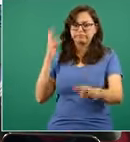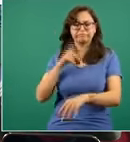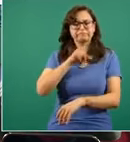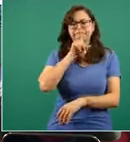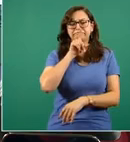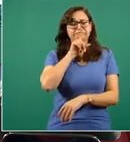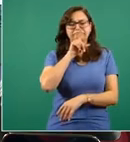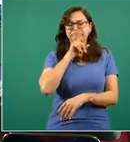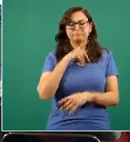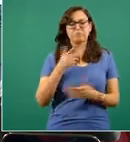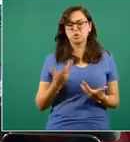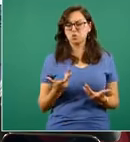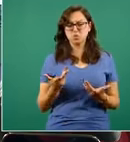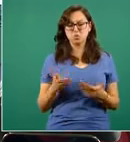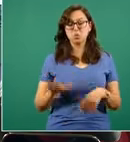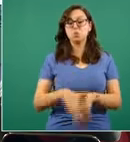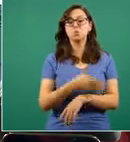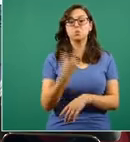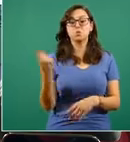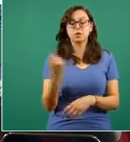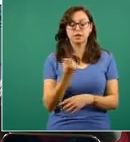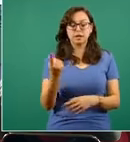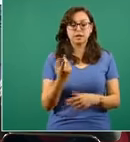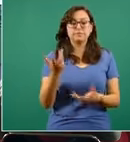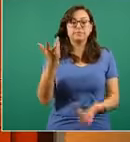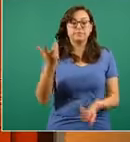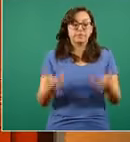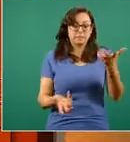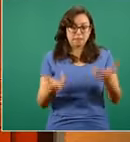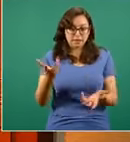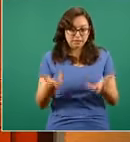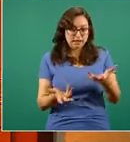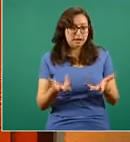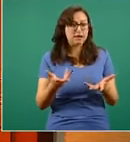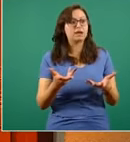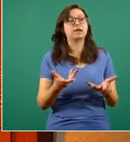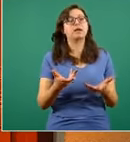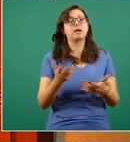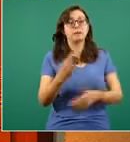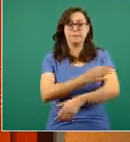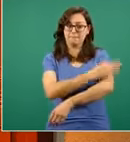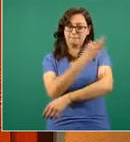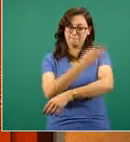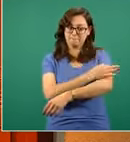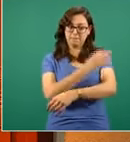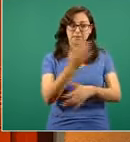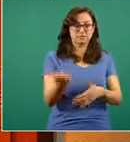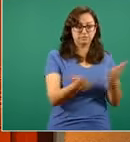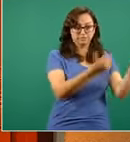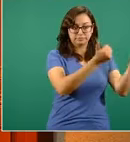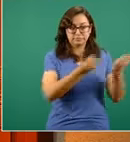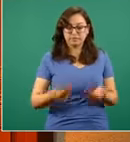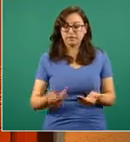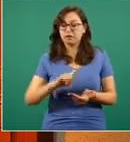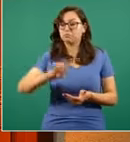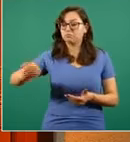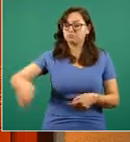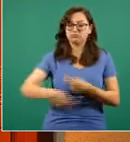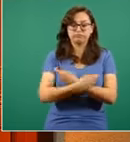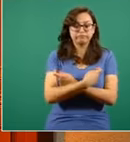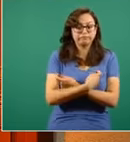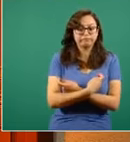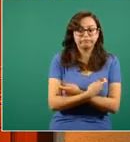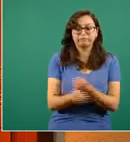qué? Porque la vacunación va a depender de la distribución en el territorio nacional que tengan estas personas. Lo que se